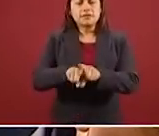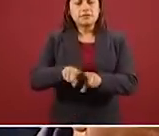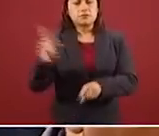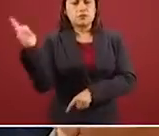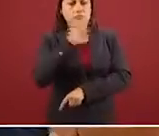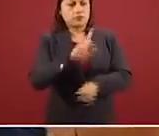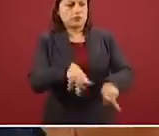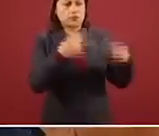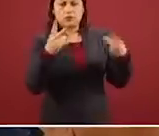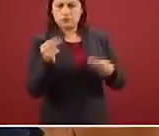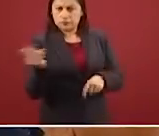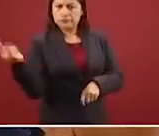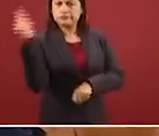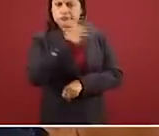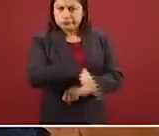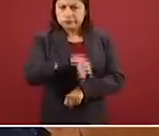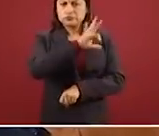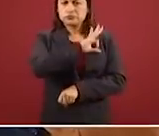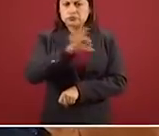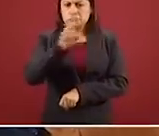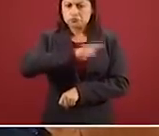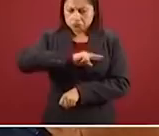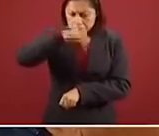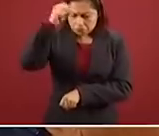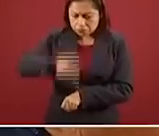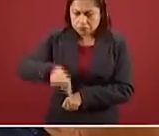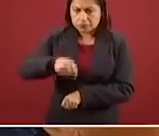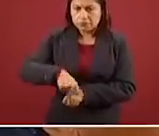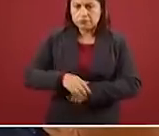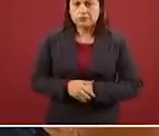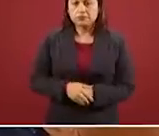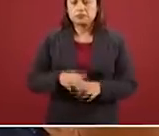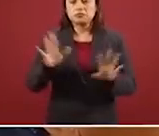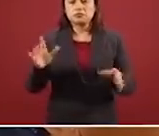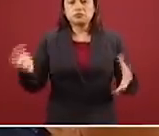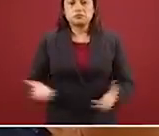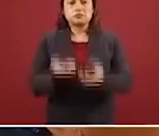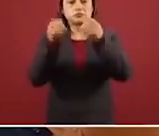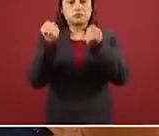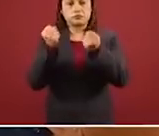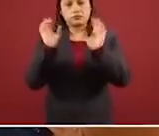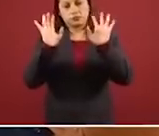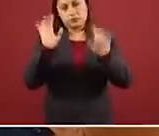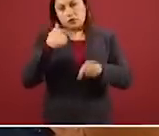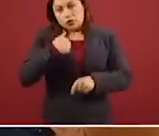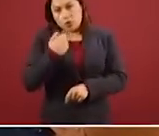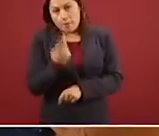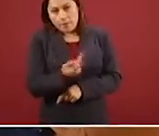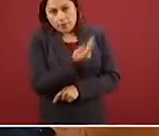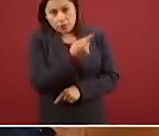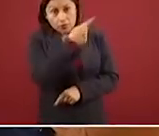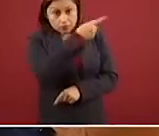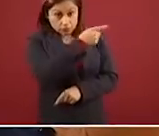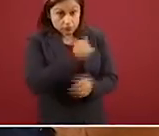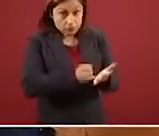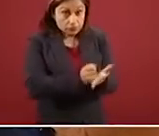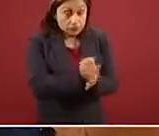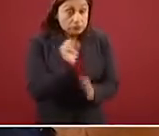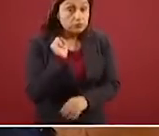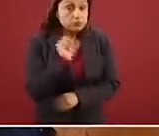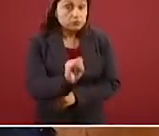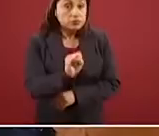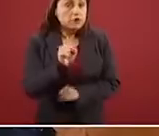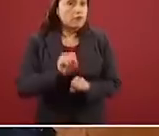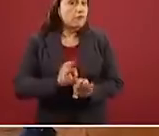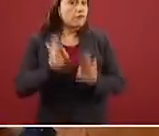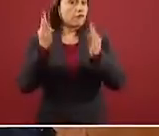más intereses y de que se salve este problema. La pregunta es si usted estaría dispuesto a que se emitiera ese bono especial y que